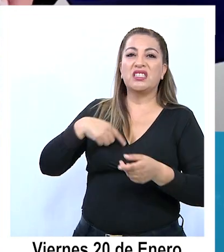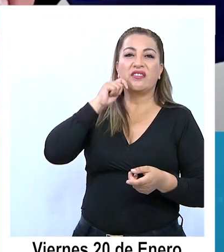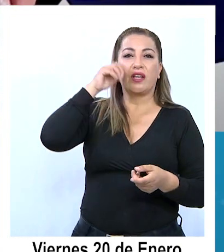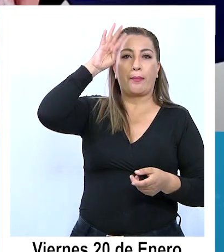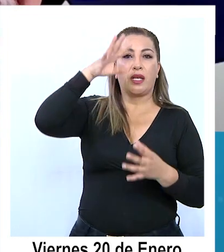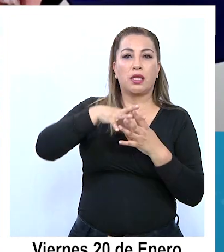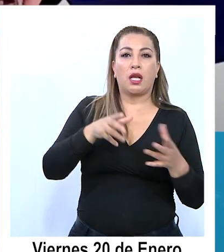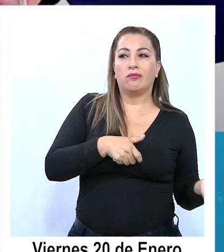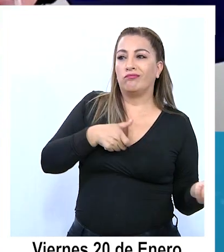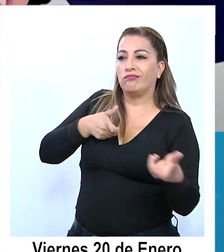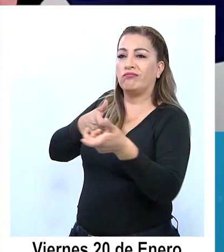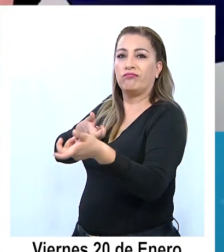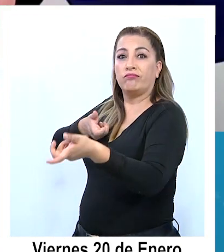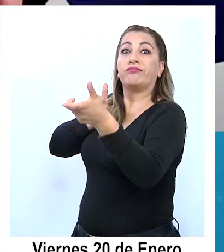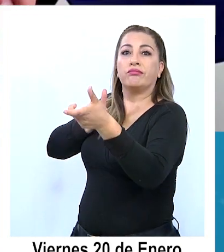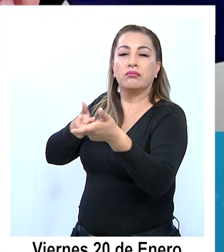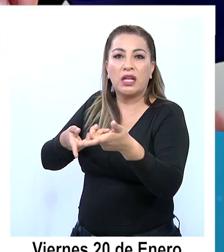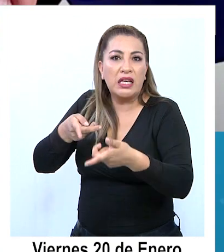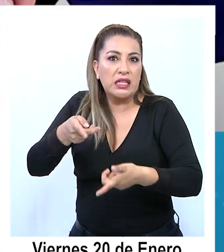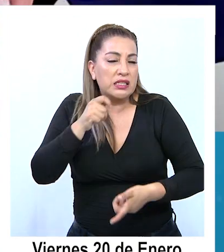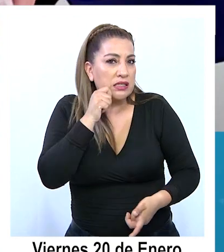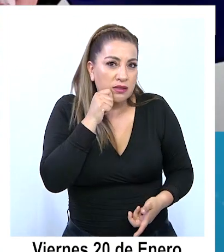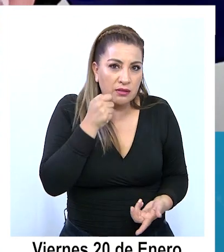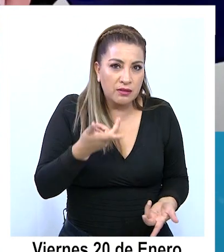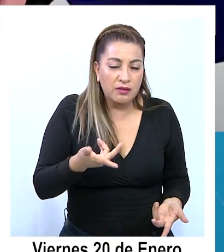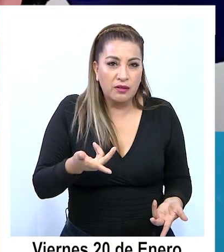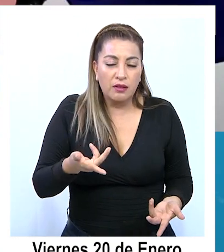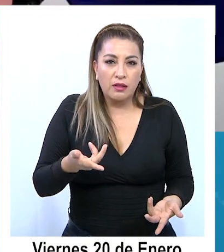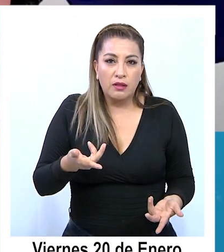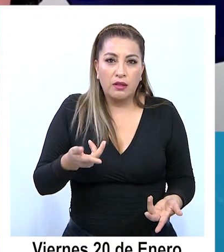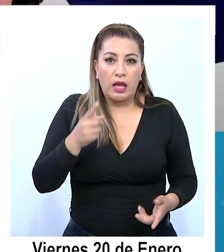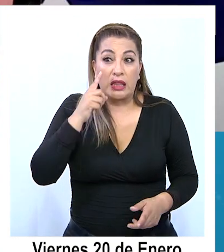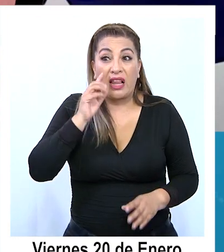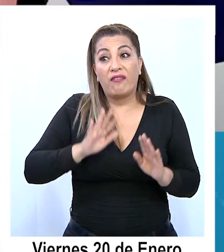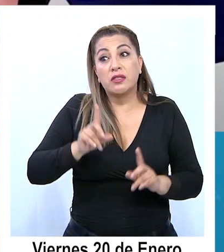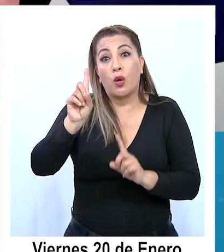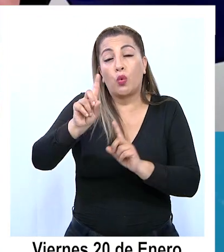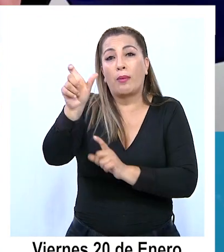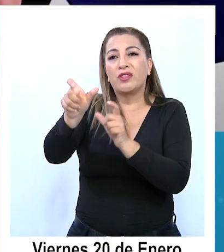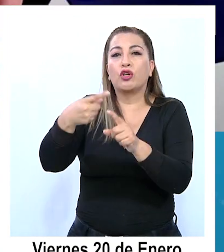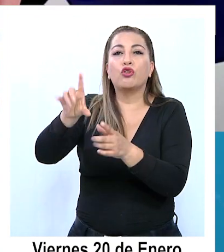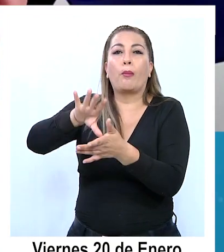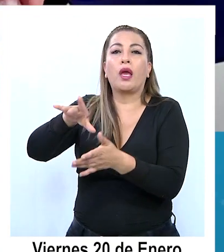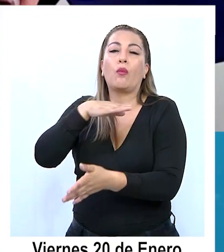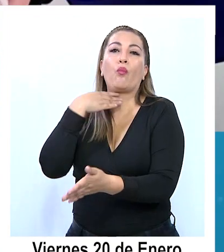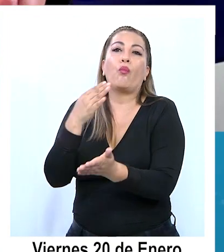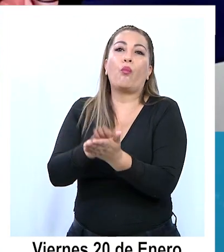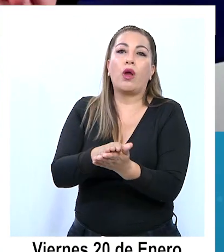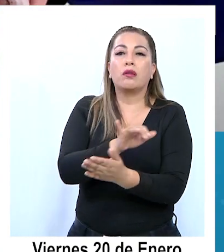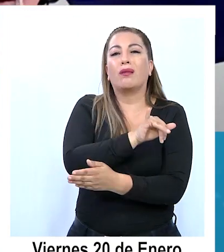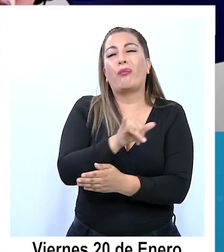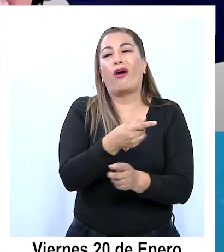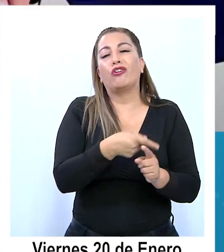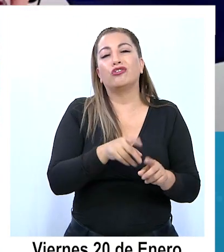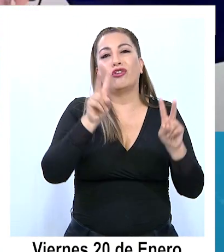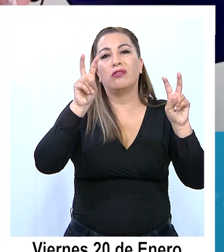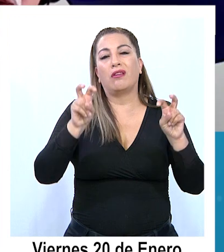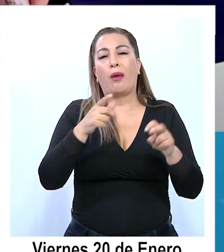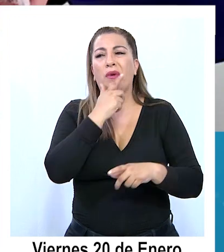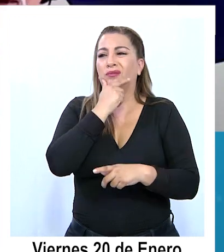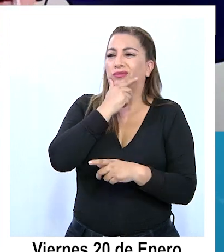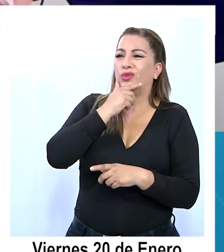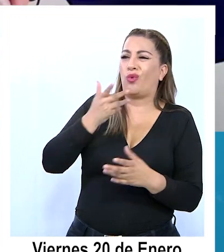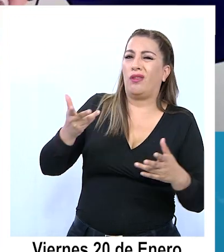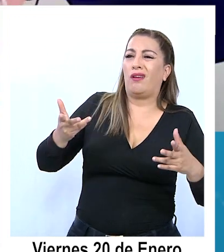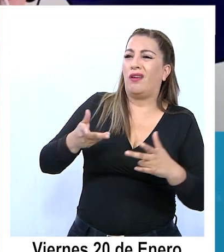digamos, probablemente, y eso va a derivar en un probablemente muerto, en fin, y después va a venir todo un tema de cuestionamiento,